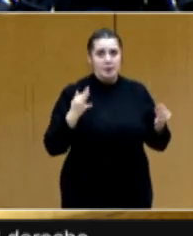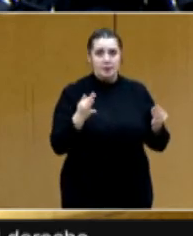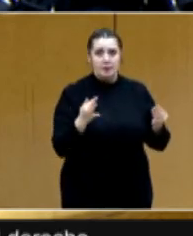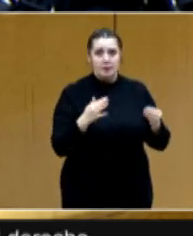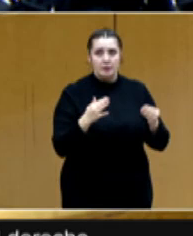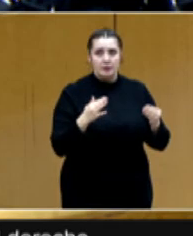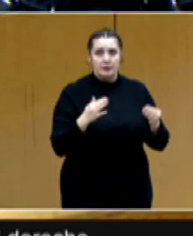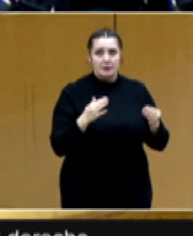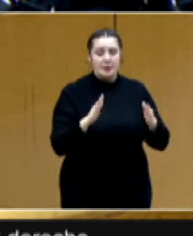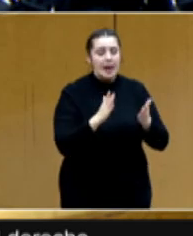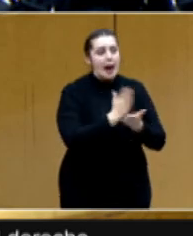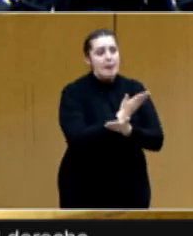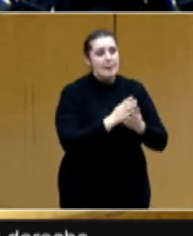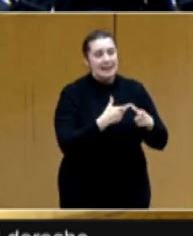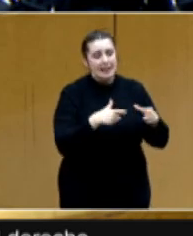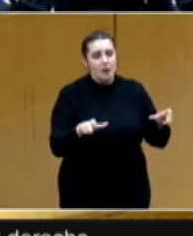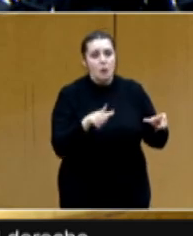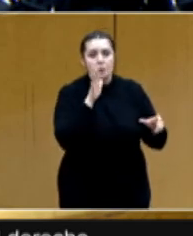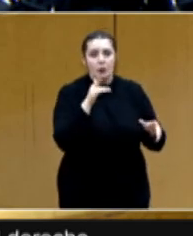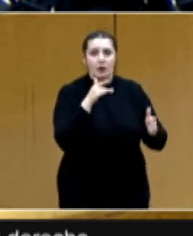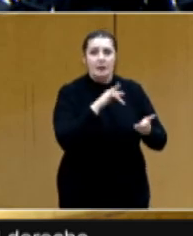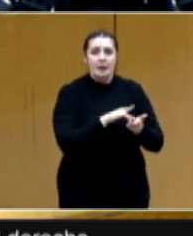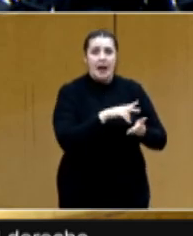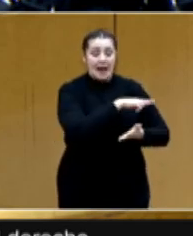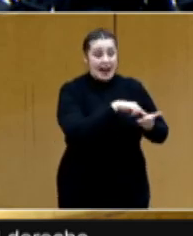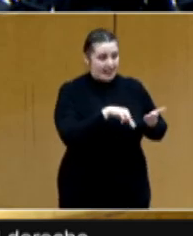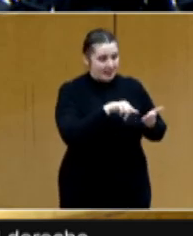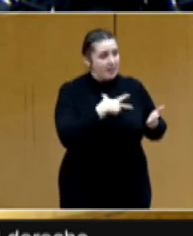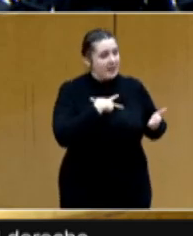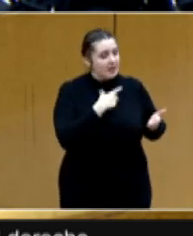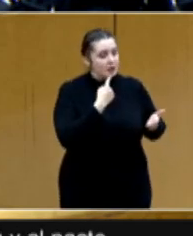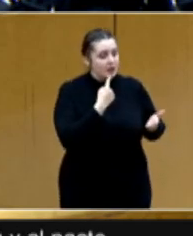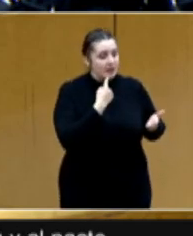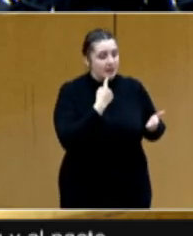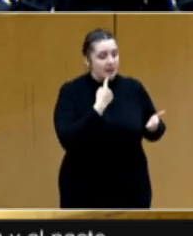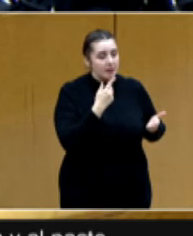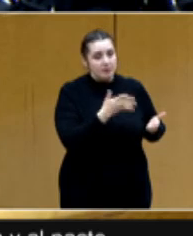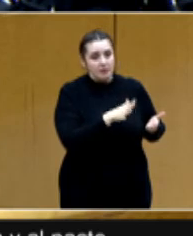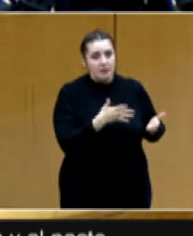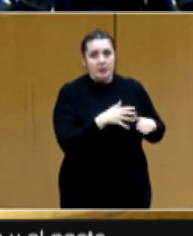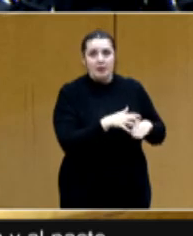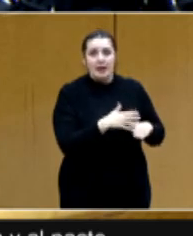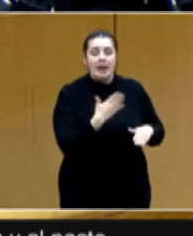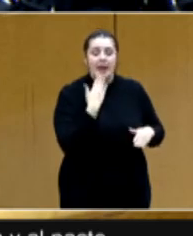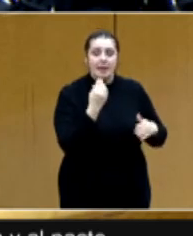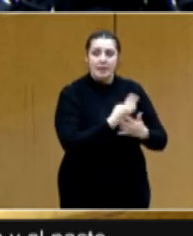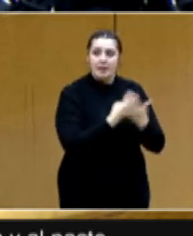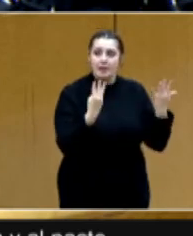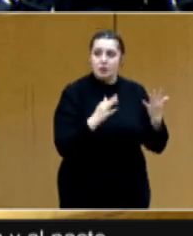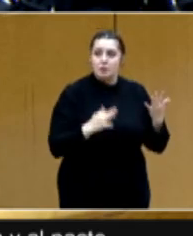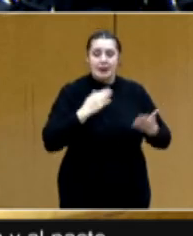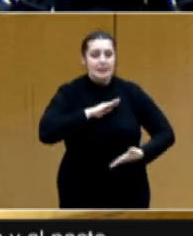ya que la vigente ley de derecho civil de Galicia exige imperativamente la mayoría de edad y la plena capacidad de